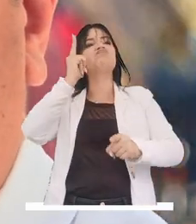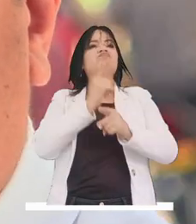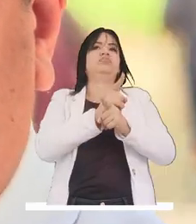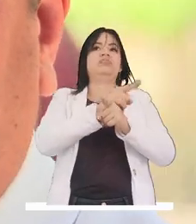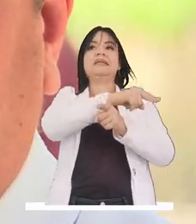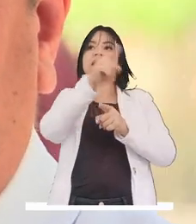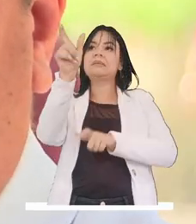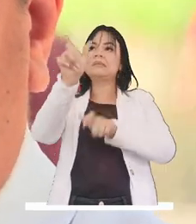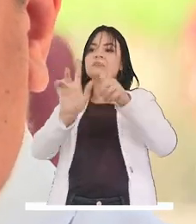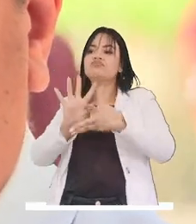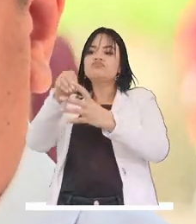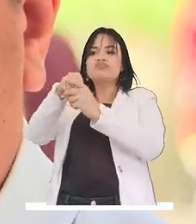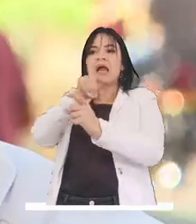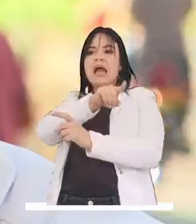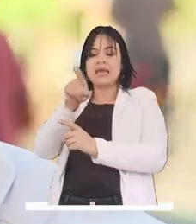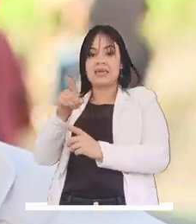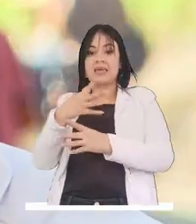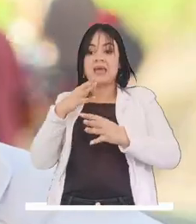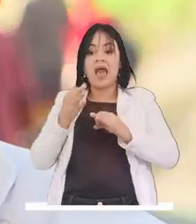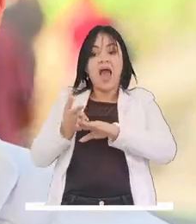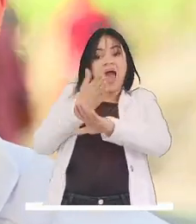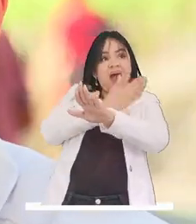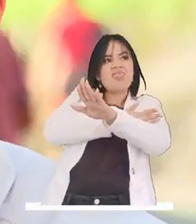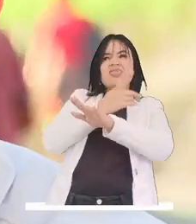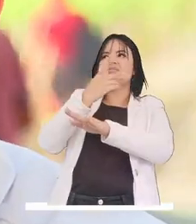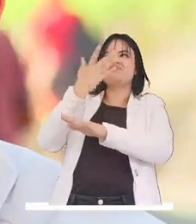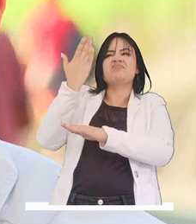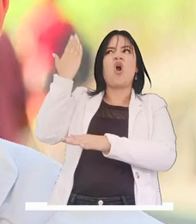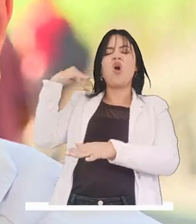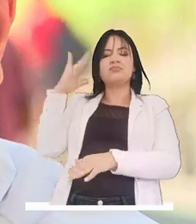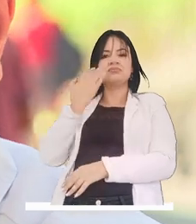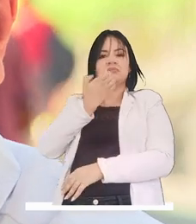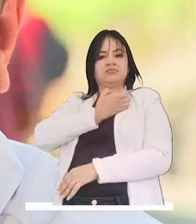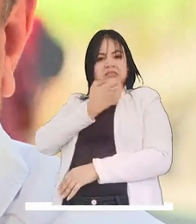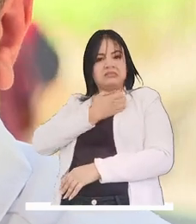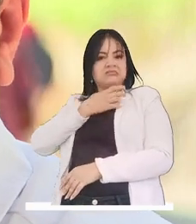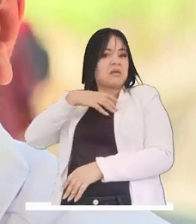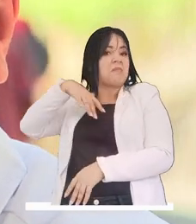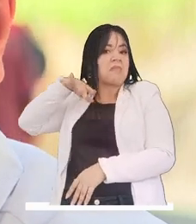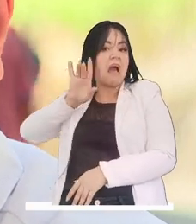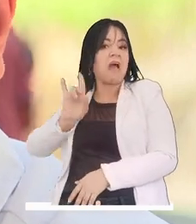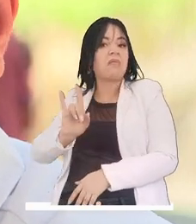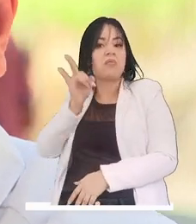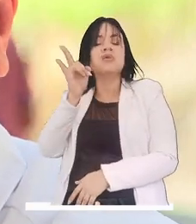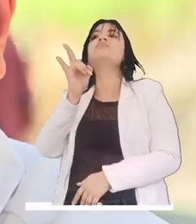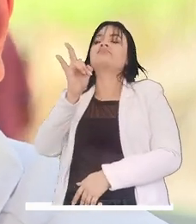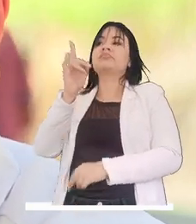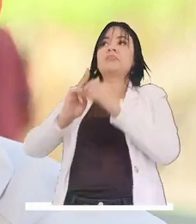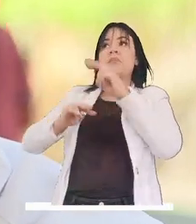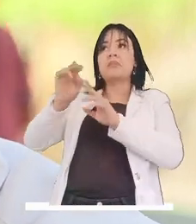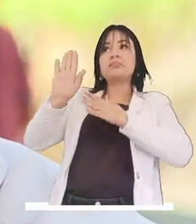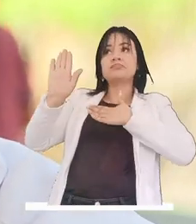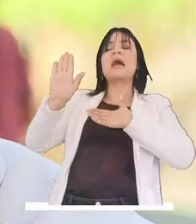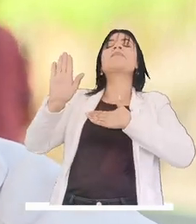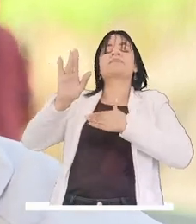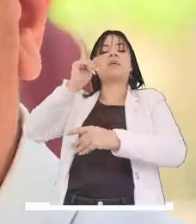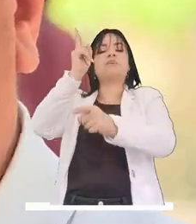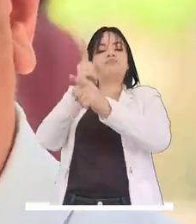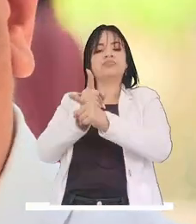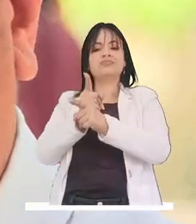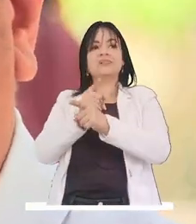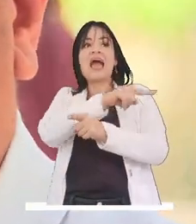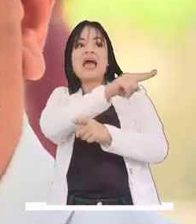que le cumplamos a sus habitantes, que llevemos a cabo las obras prometidas en algún momento por alguna